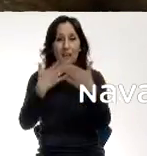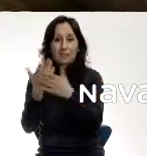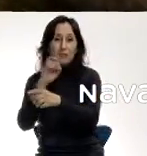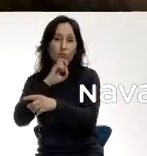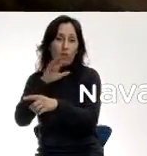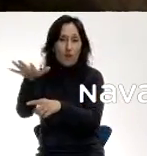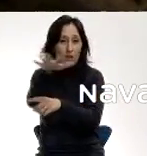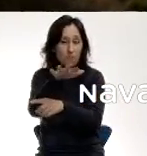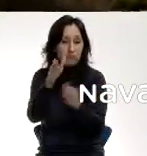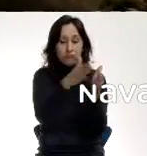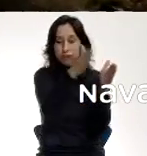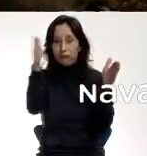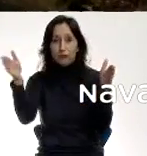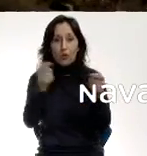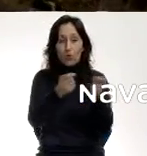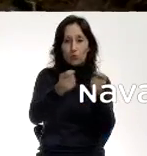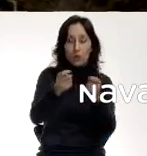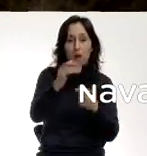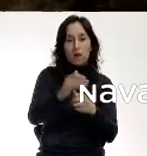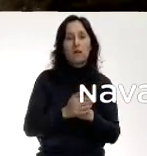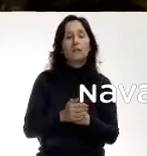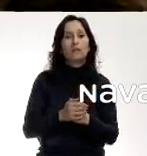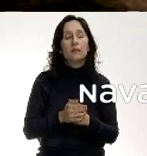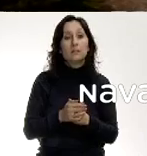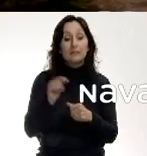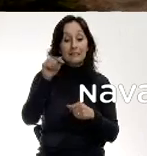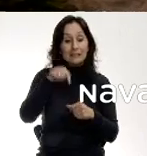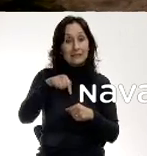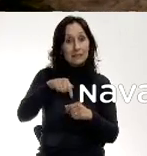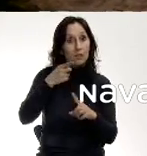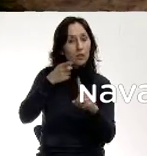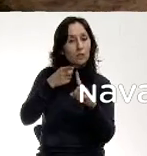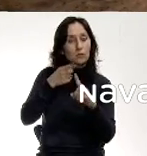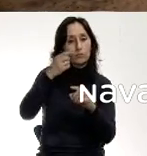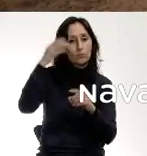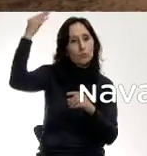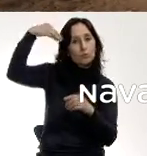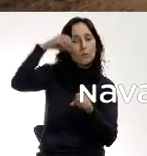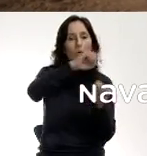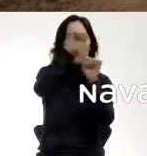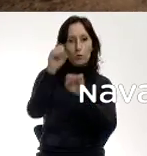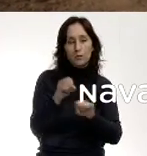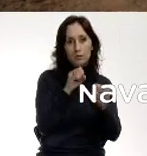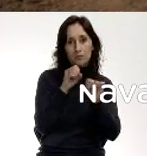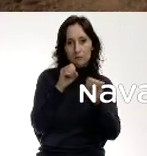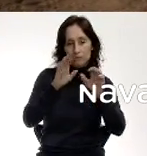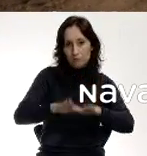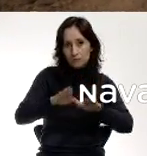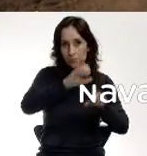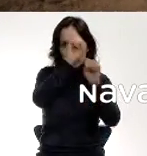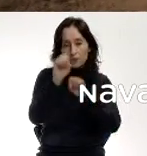Como te decía anteriormente, pues esto era para protegernos en un principio de los musulmanes, pero los musulmanes, en cuanto se